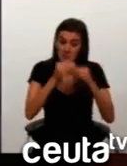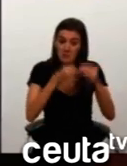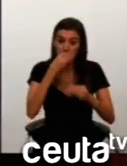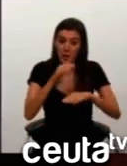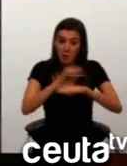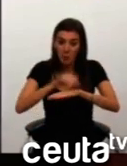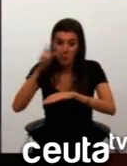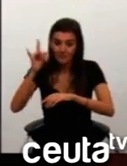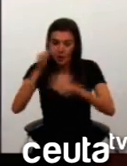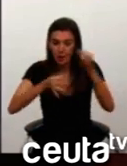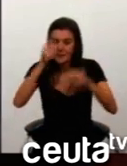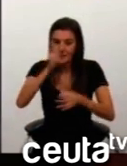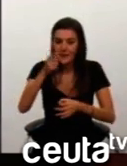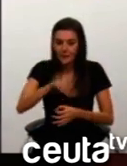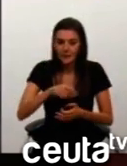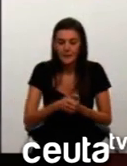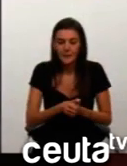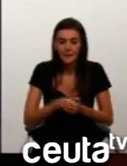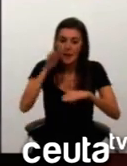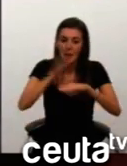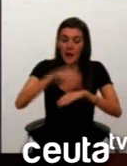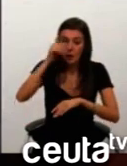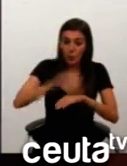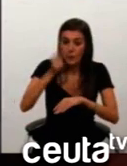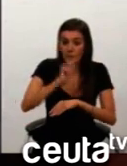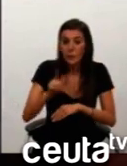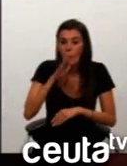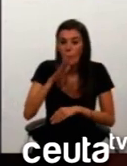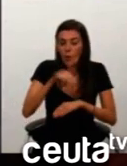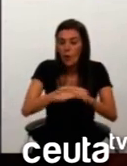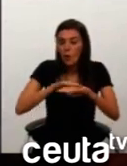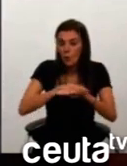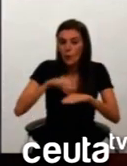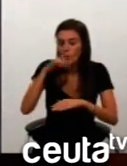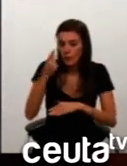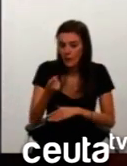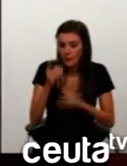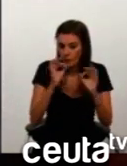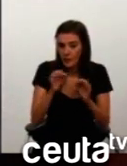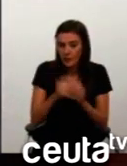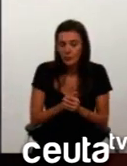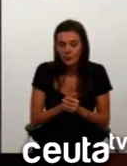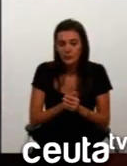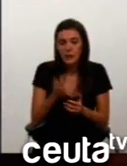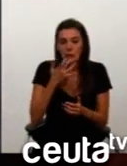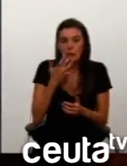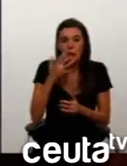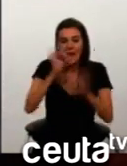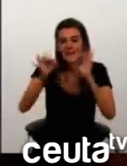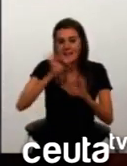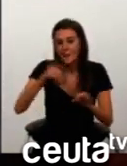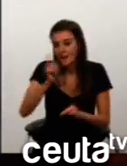cumple con la sentencia. El incumplimiento de la sentencia viene por parte del Gobierno, no por parte de la